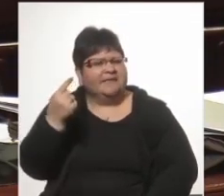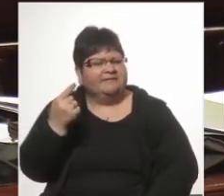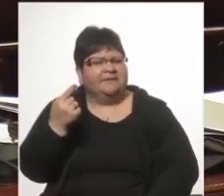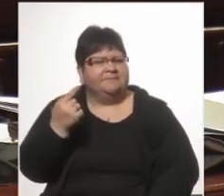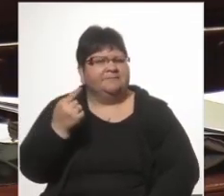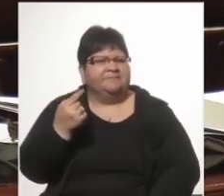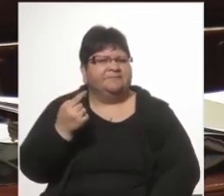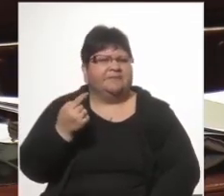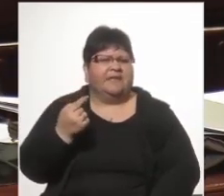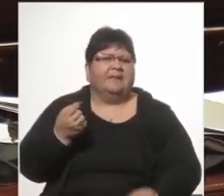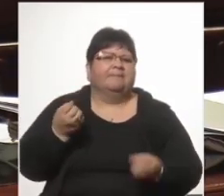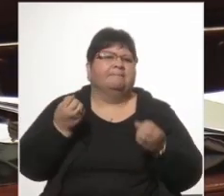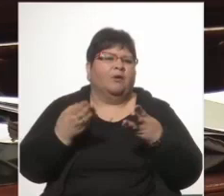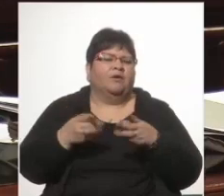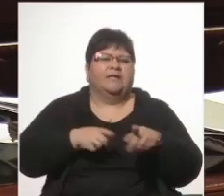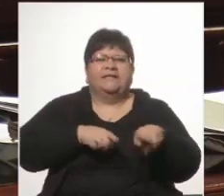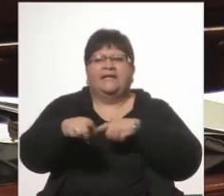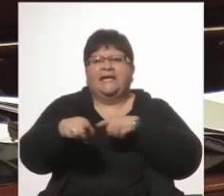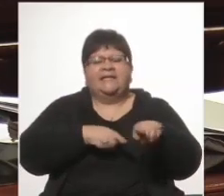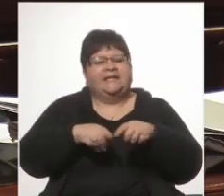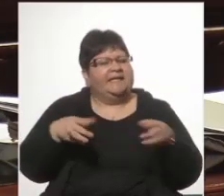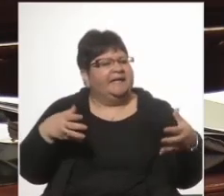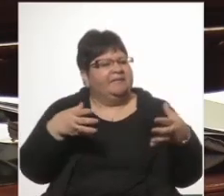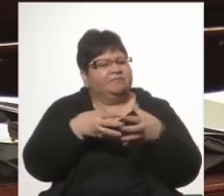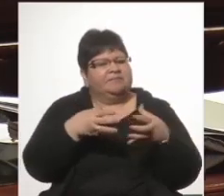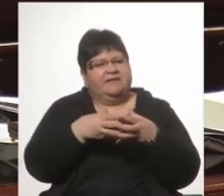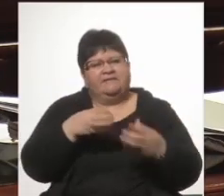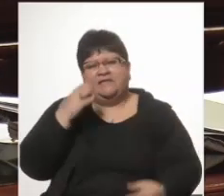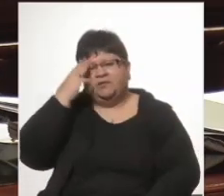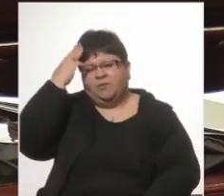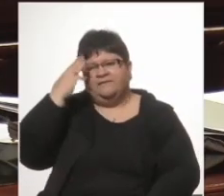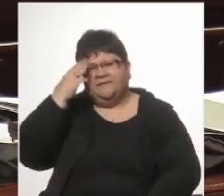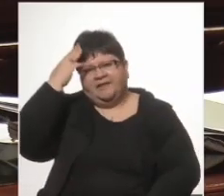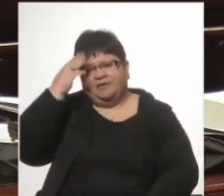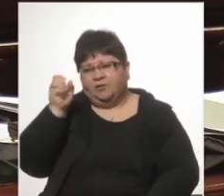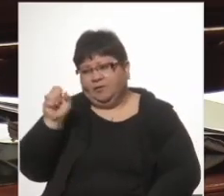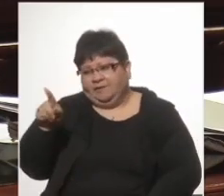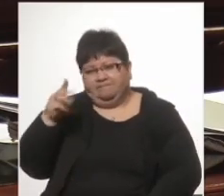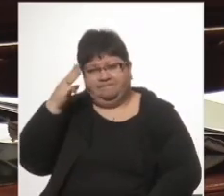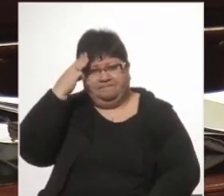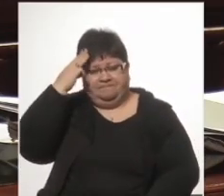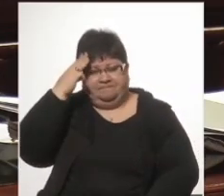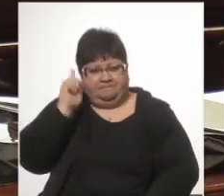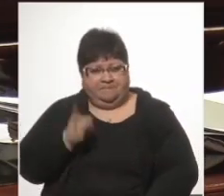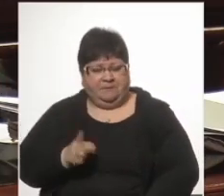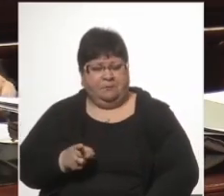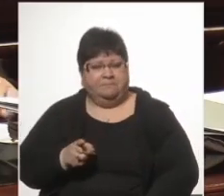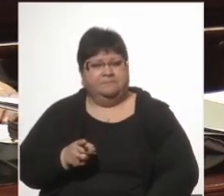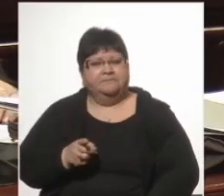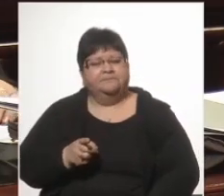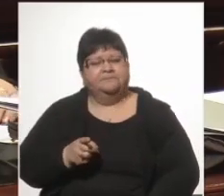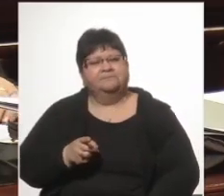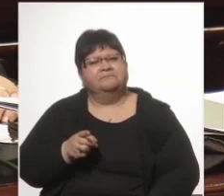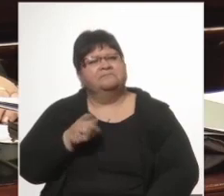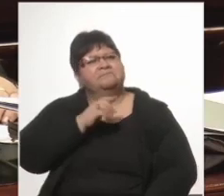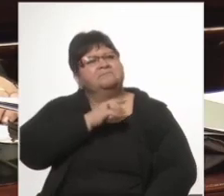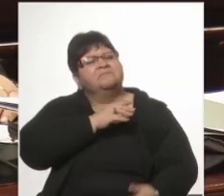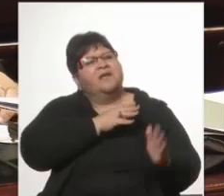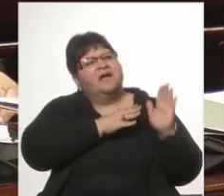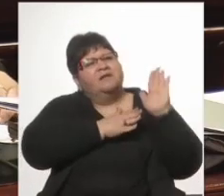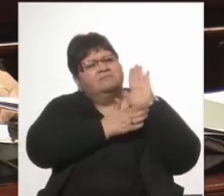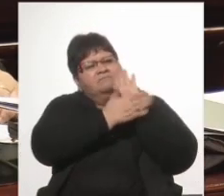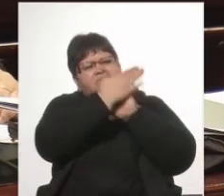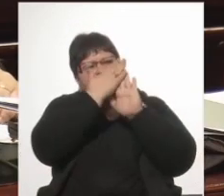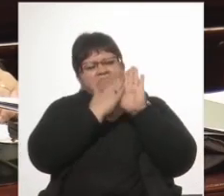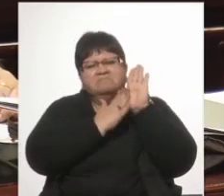político que empujaba la carrera electoral de Cabildo Abierto y de su conductor, Habíamos recorrido el Uruguay cubriendo los 4